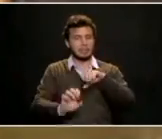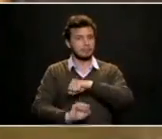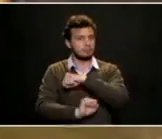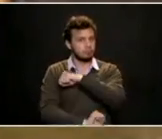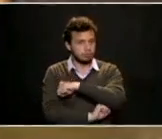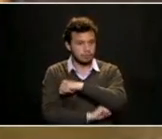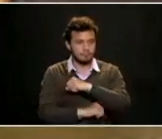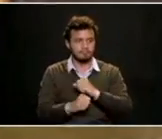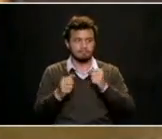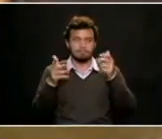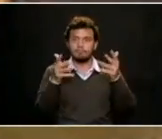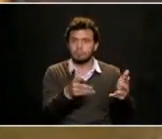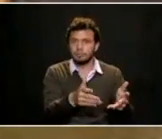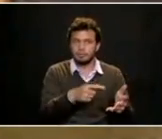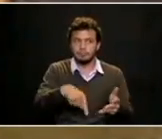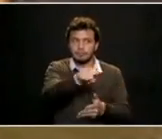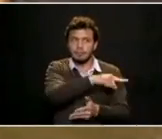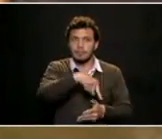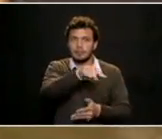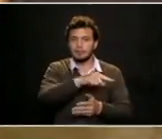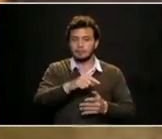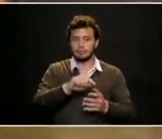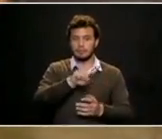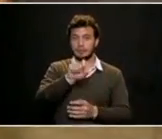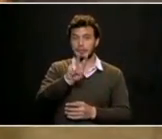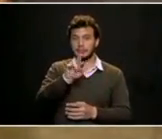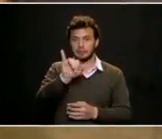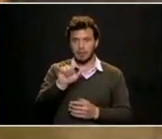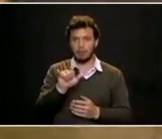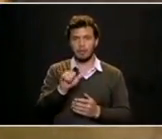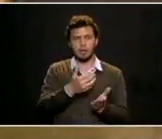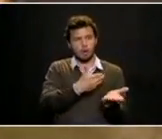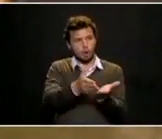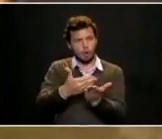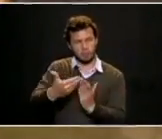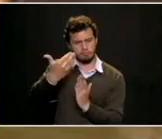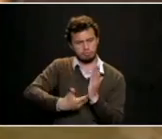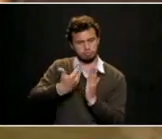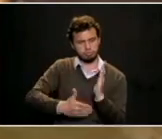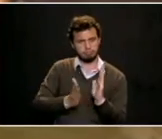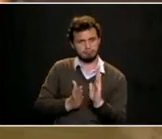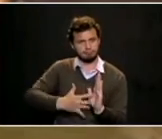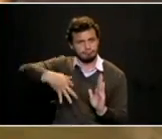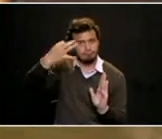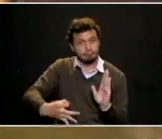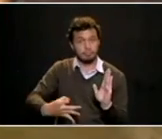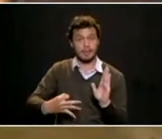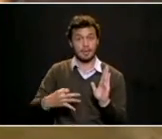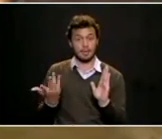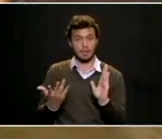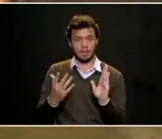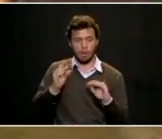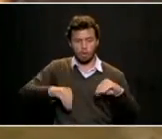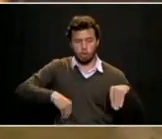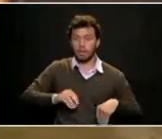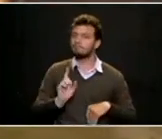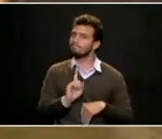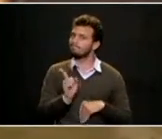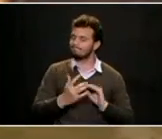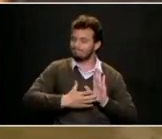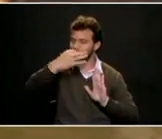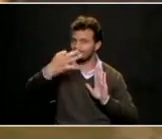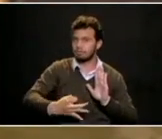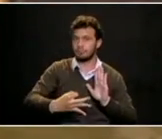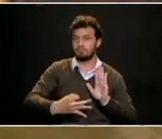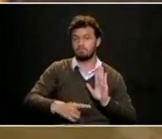compras de Sabia Salud sean mucho más claras, mucho más transparentes. No puede haber corrupción en el sistema de salud. Hay un punto muy importante. Metro